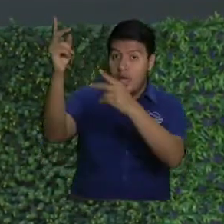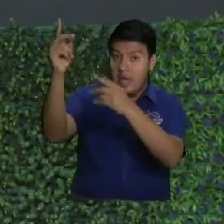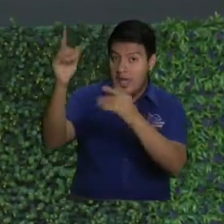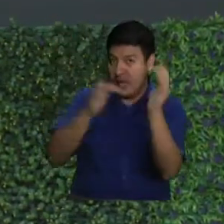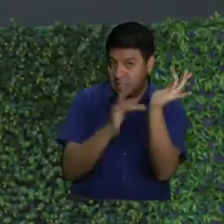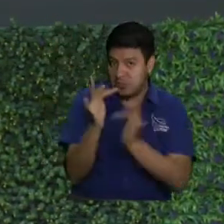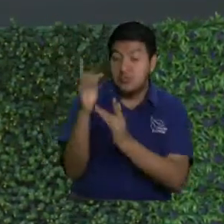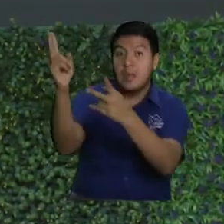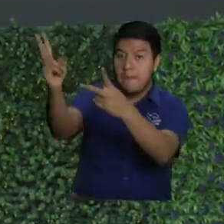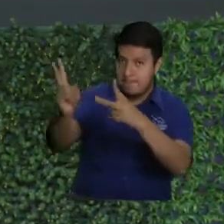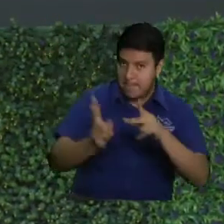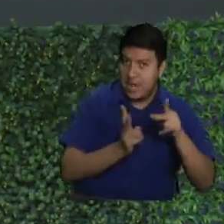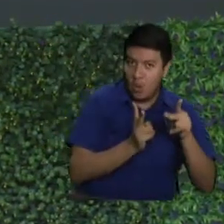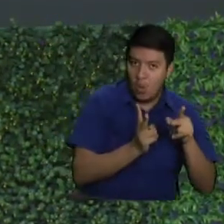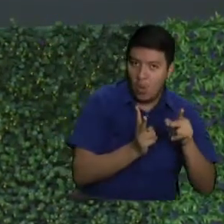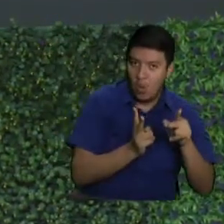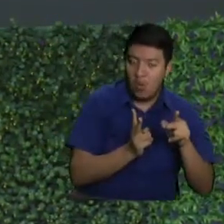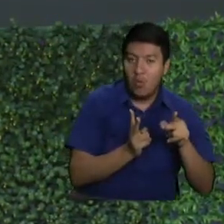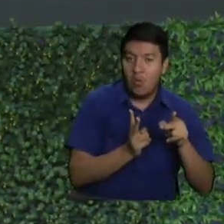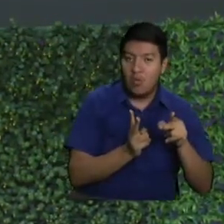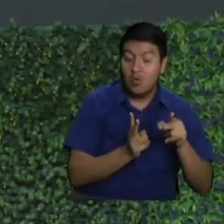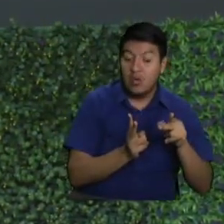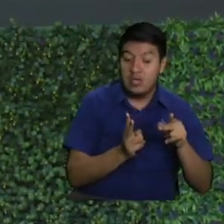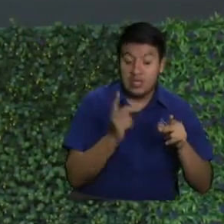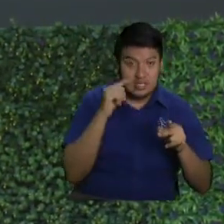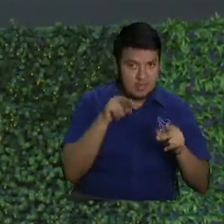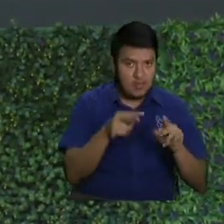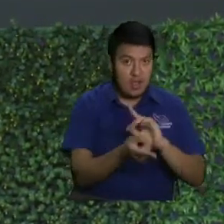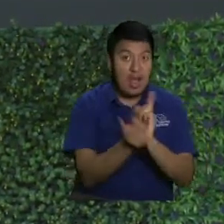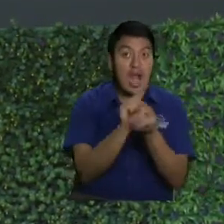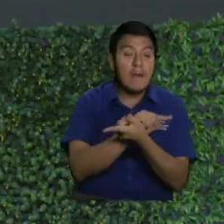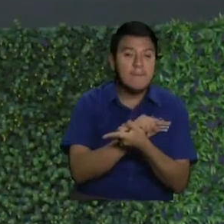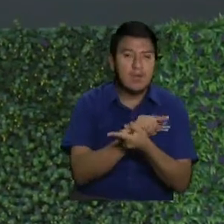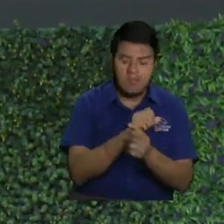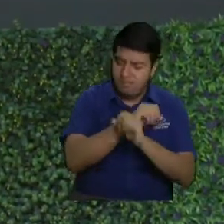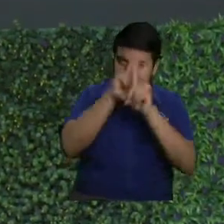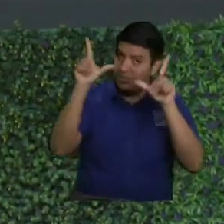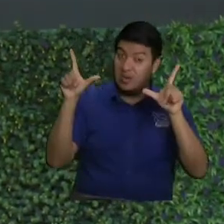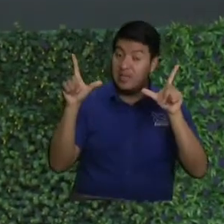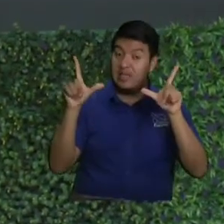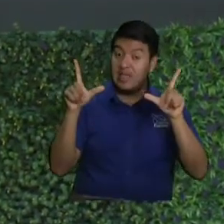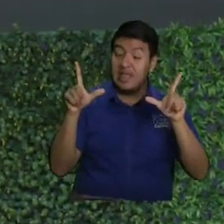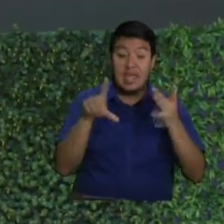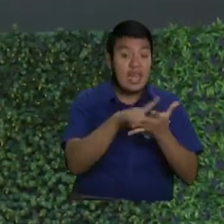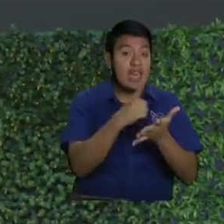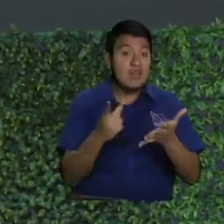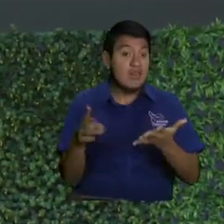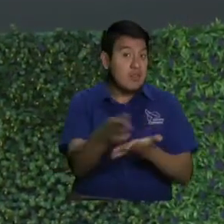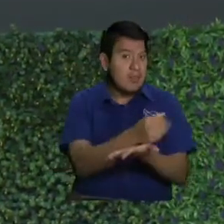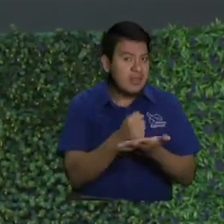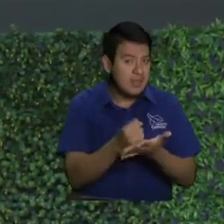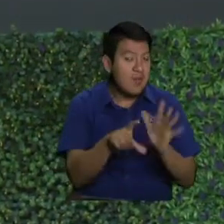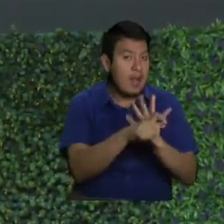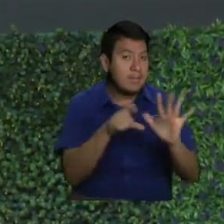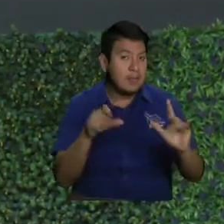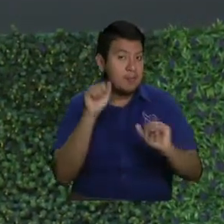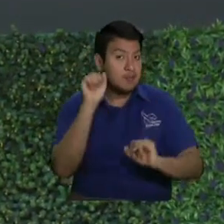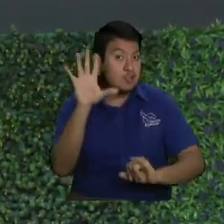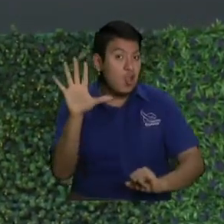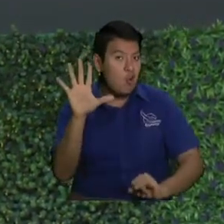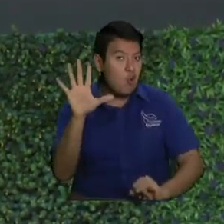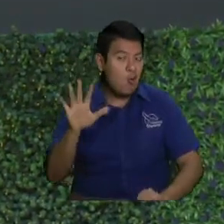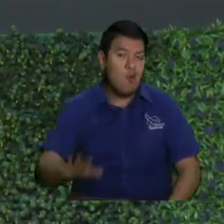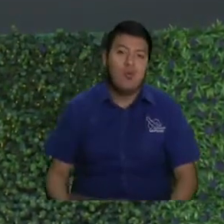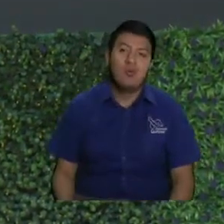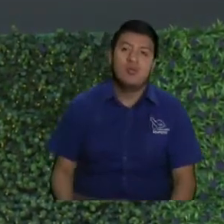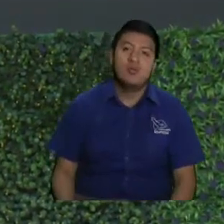mira el cambio tremendo, es en Mateo capítulo 5. Pero no solo Mateo capítulo 5 está, pero en